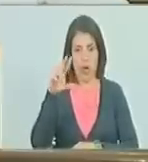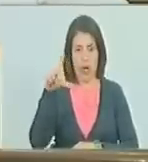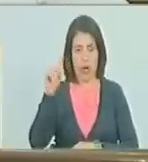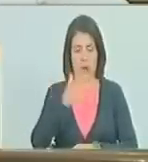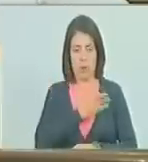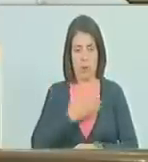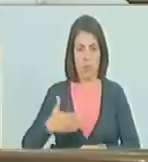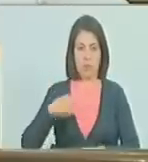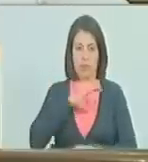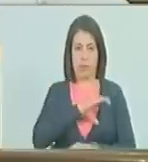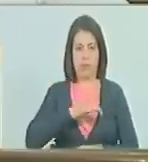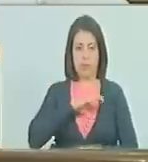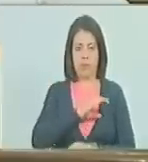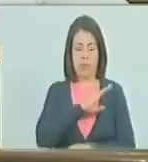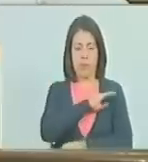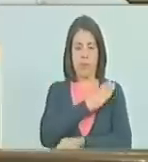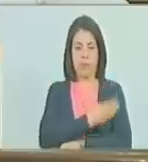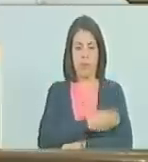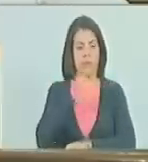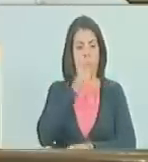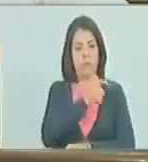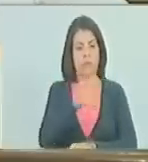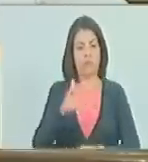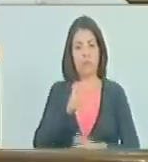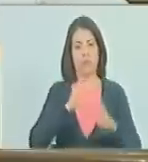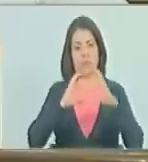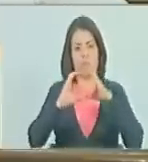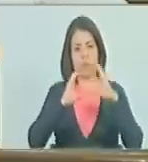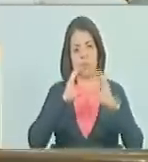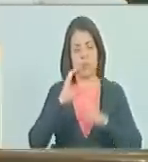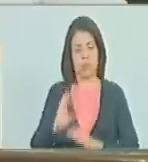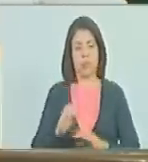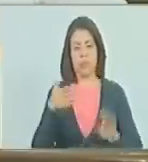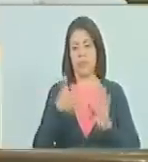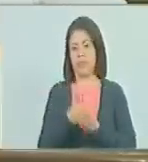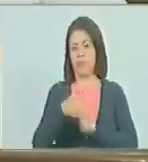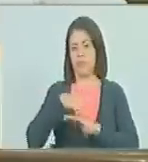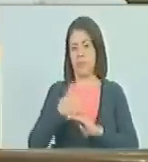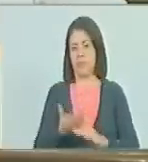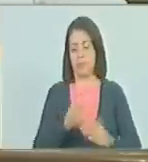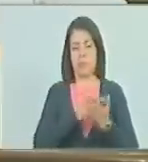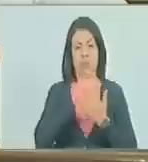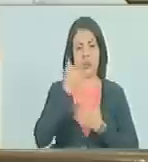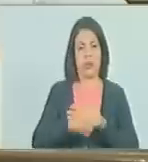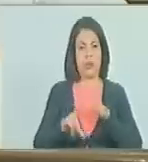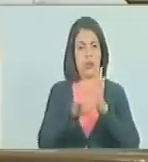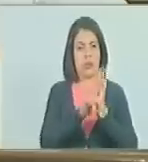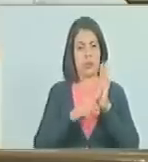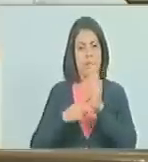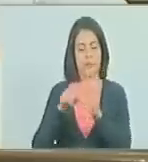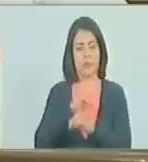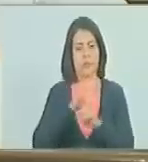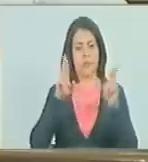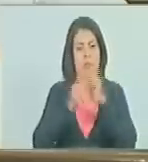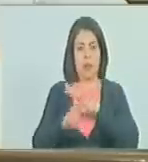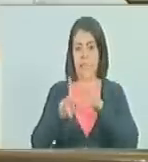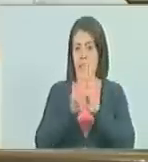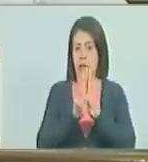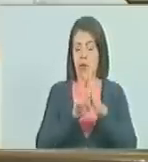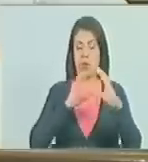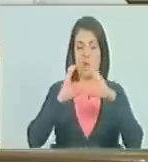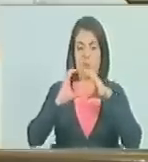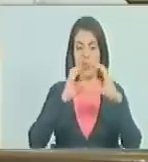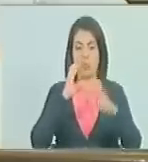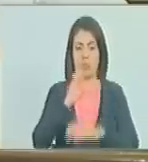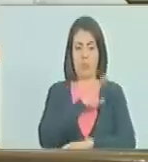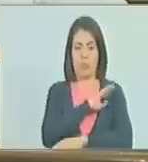de la Comisión Permanente del Poder Popular y Comunicación, mediante la cual remitió el proyecto de ley de reforma de la Ley de